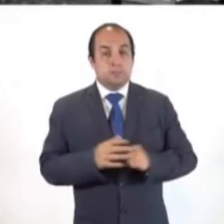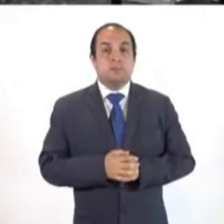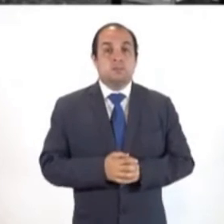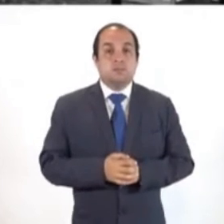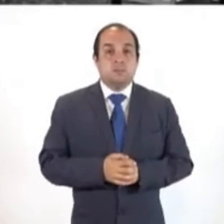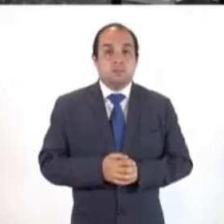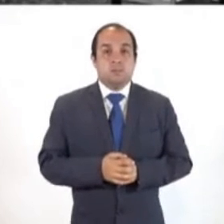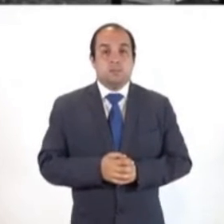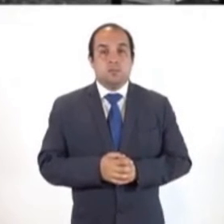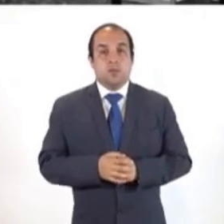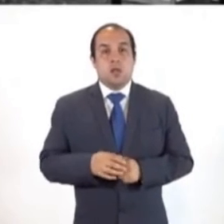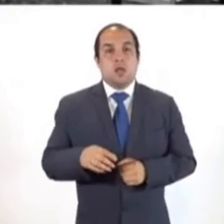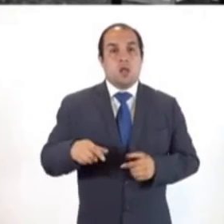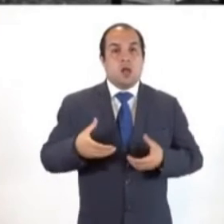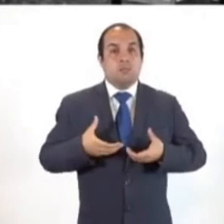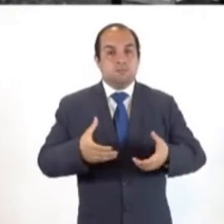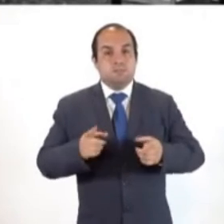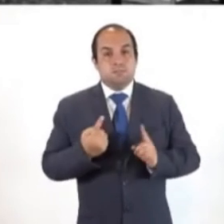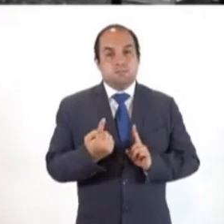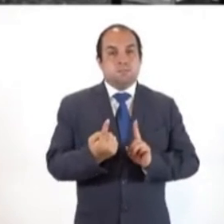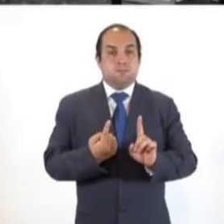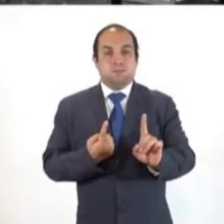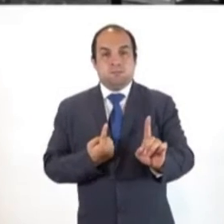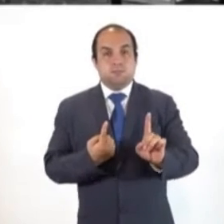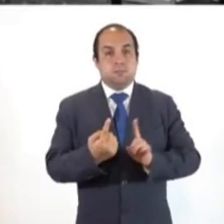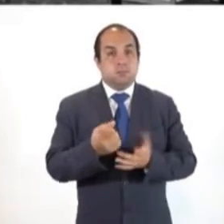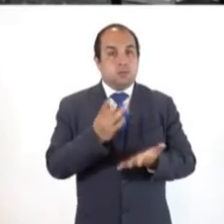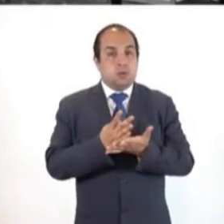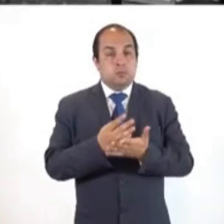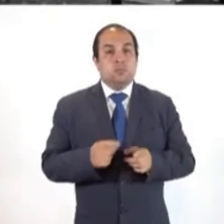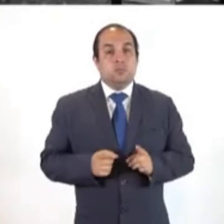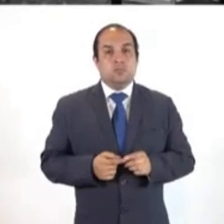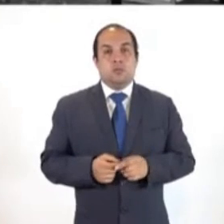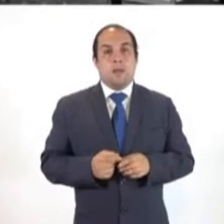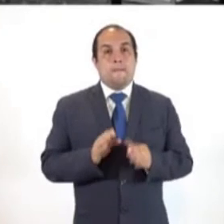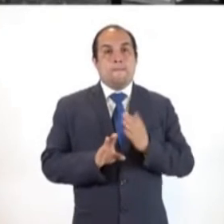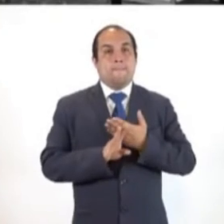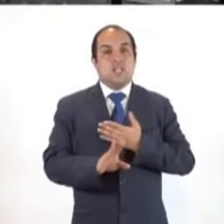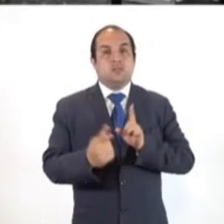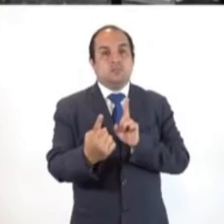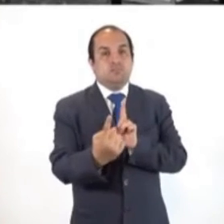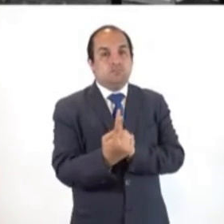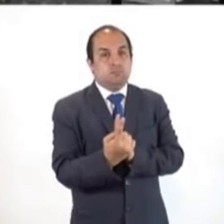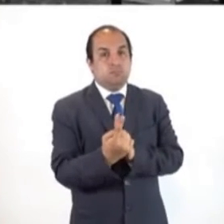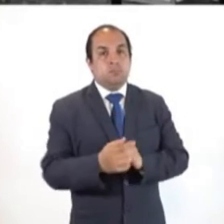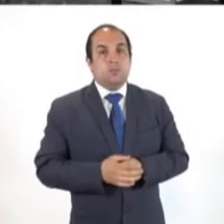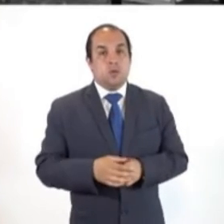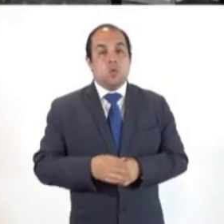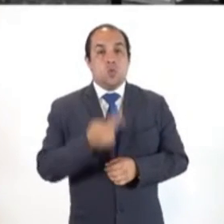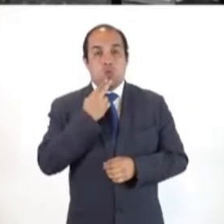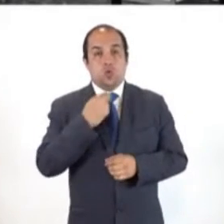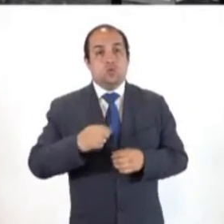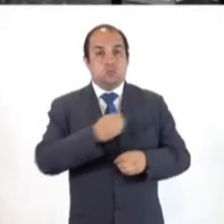Los sentidos de circulación en una sola dirección para evitar encuentros de frente, uso obligatorio de QR, en